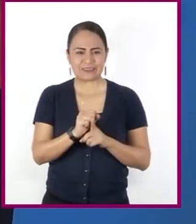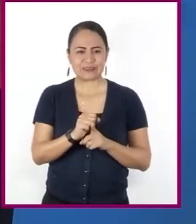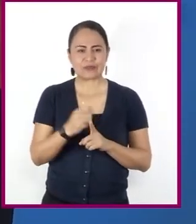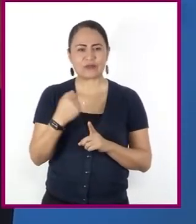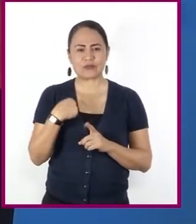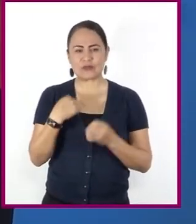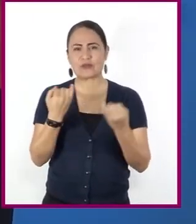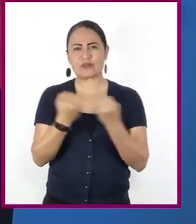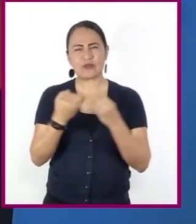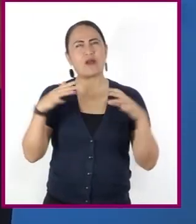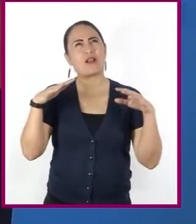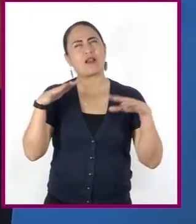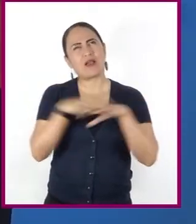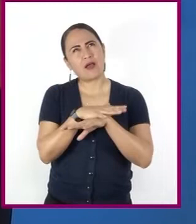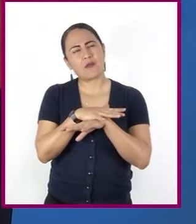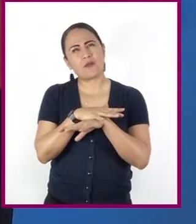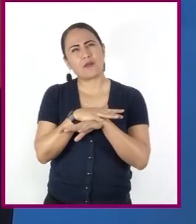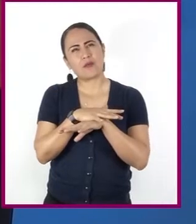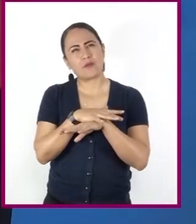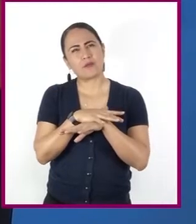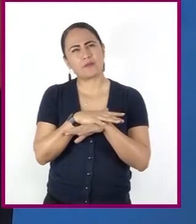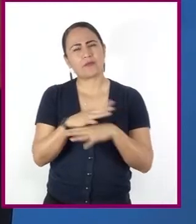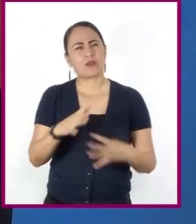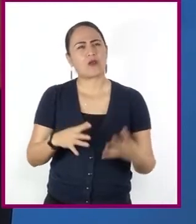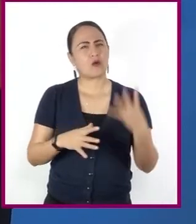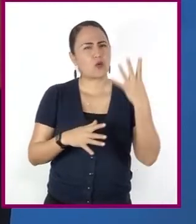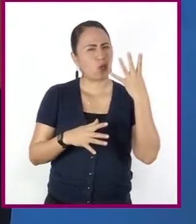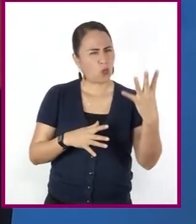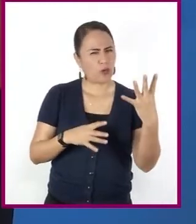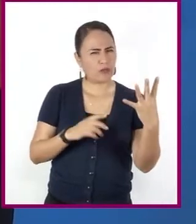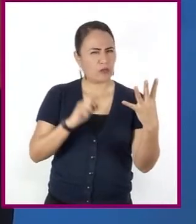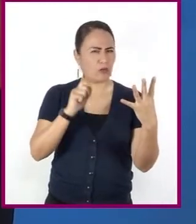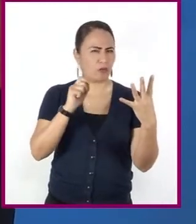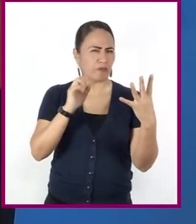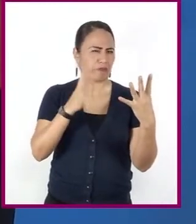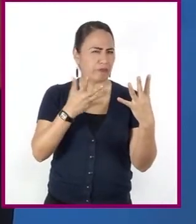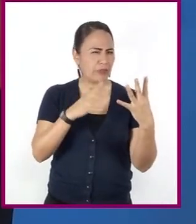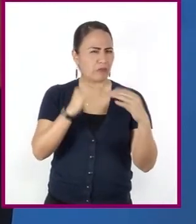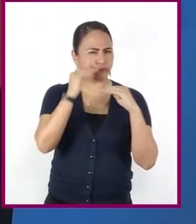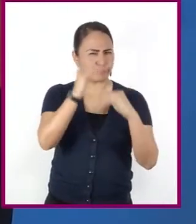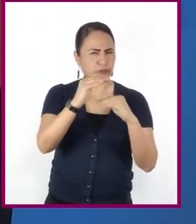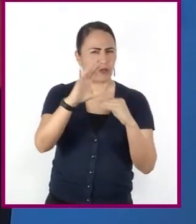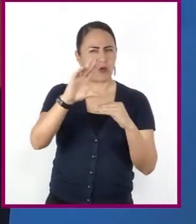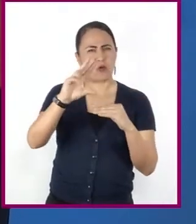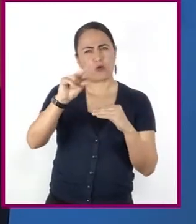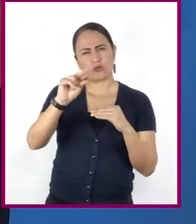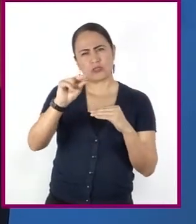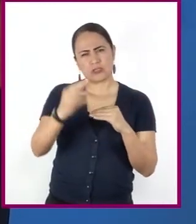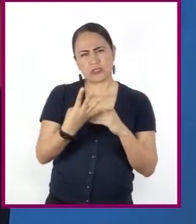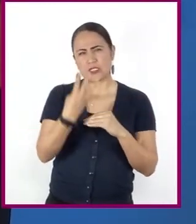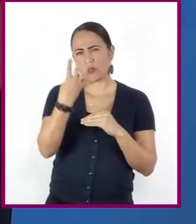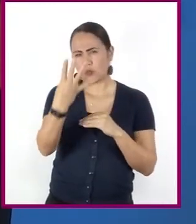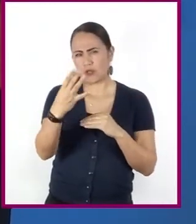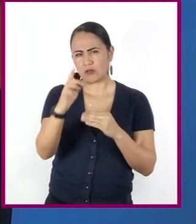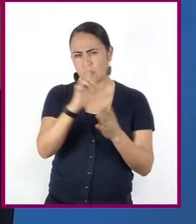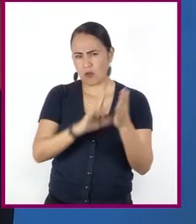el factor de conversión. Si fuera 4 exactamente, tendría 84 litros